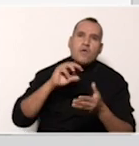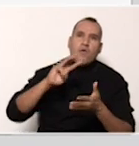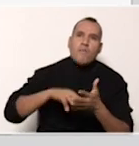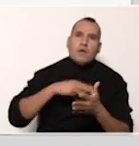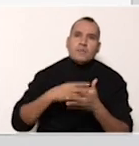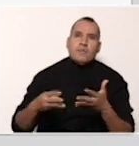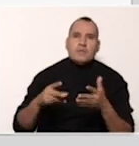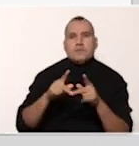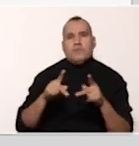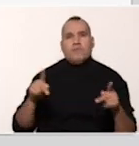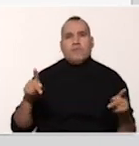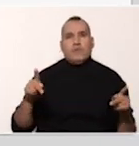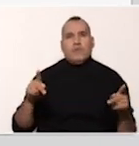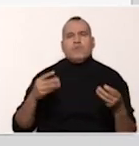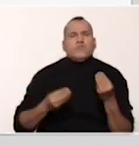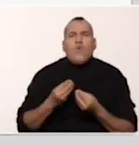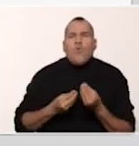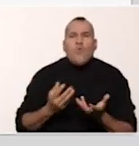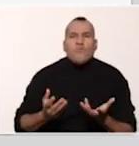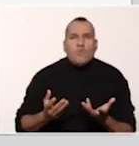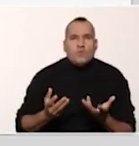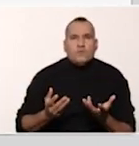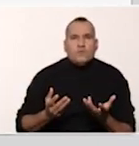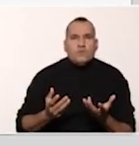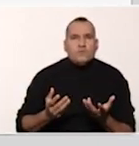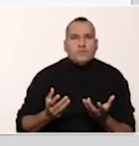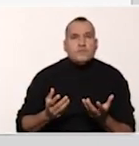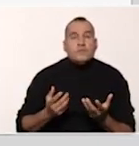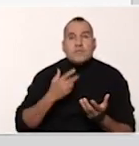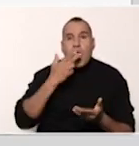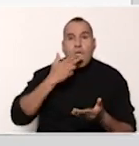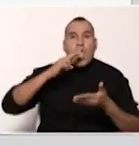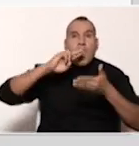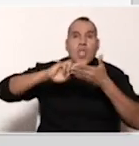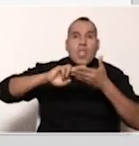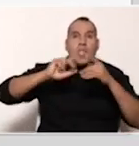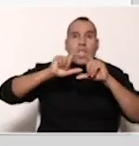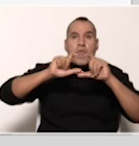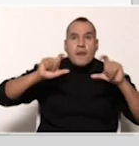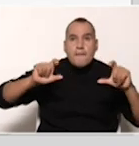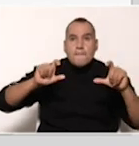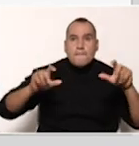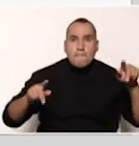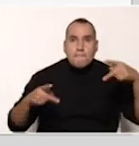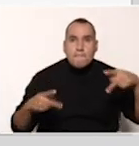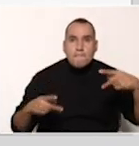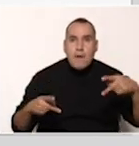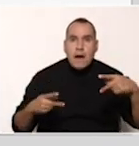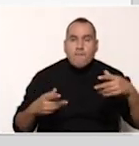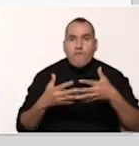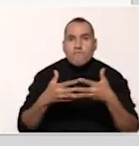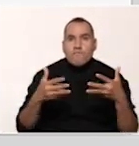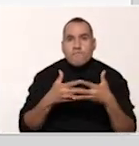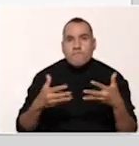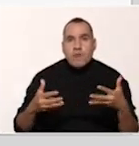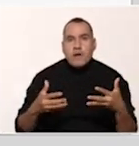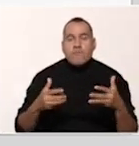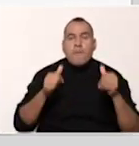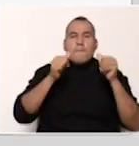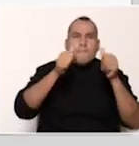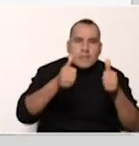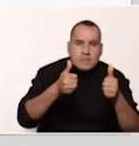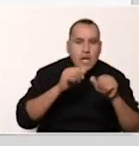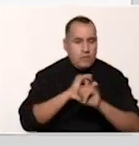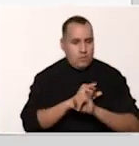un polinomio. Para ello, ¿qué debo hacer? El uso de la etiqueta párrafo que ya hemos visto anteriormente, indicando la apertura y el cierre,